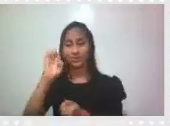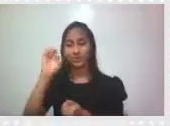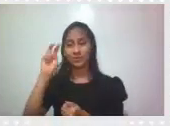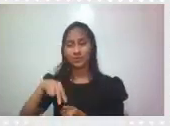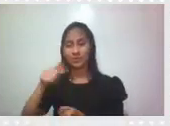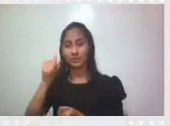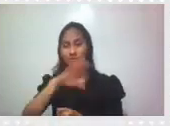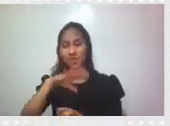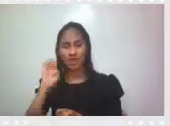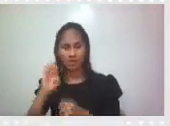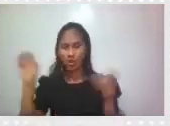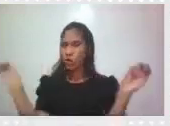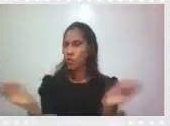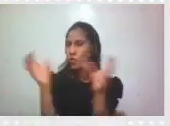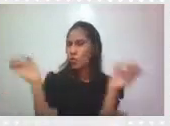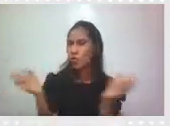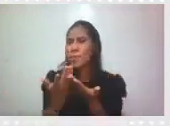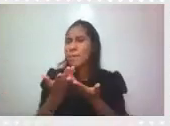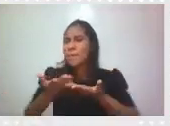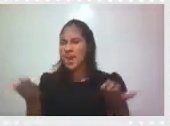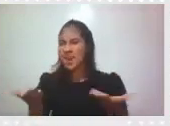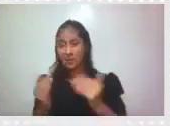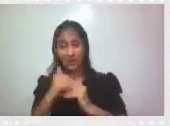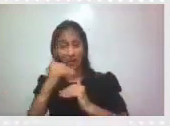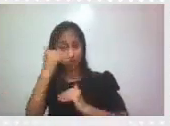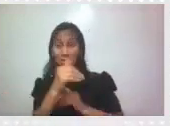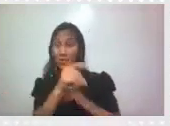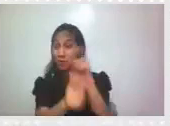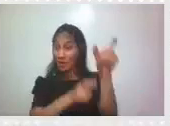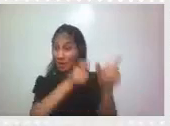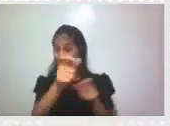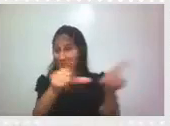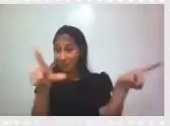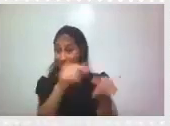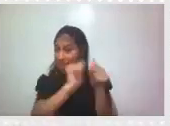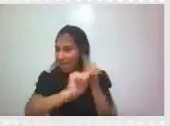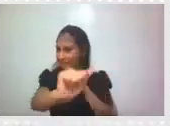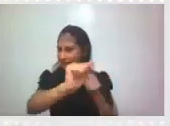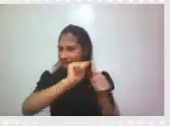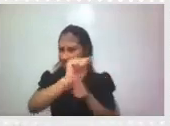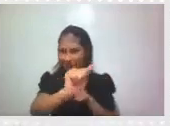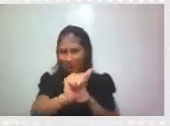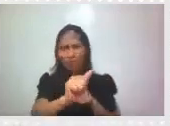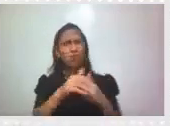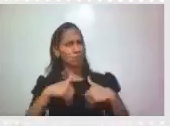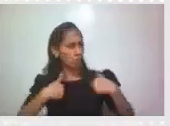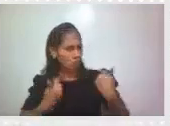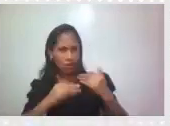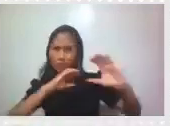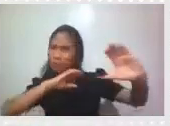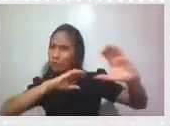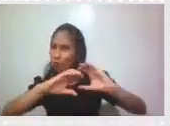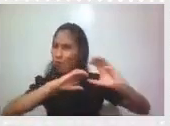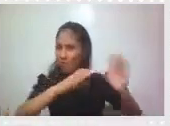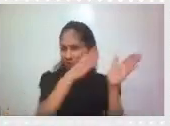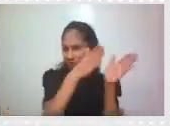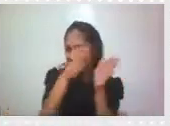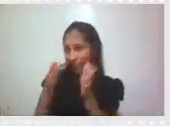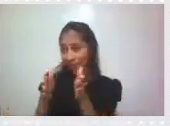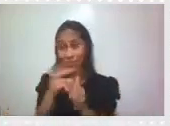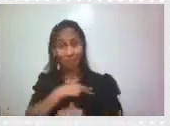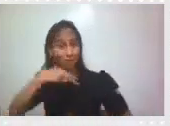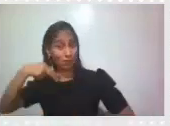poder generar lazos de coordinación, mecanismos de confianza también con las distintas